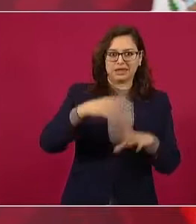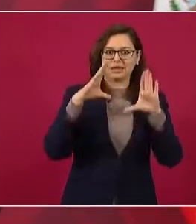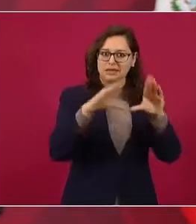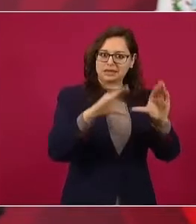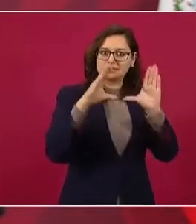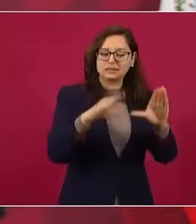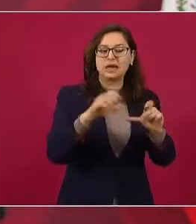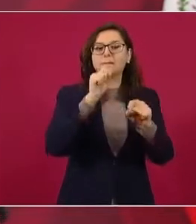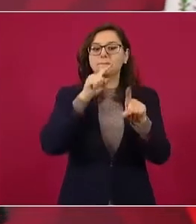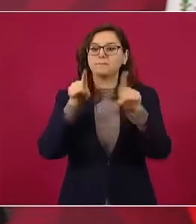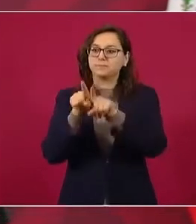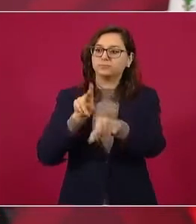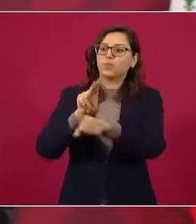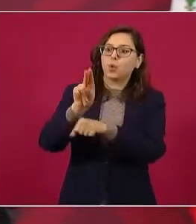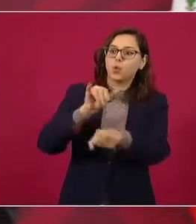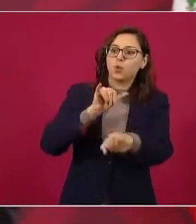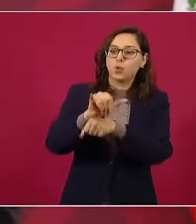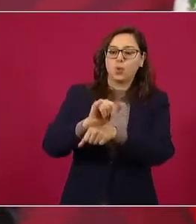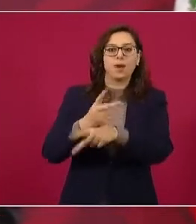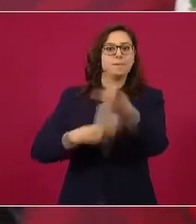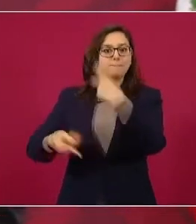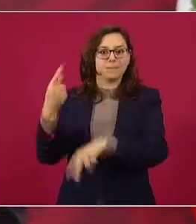cuando los golpes de Estado